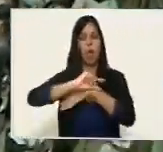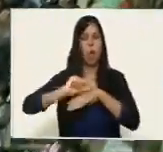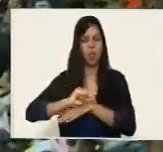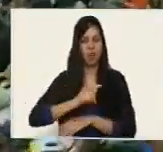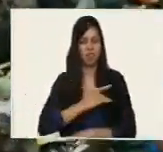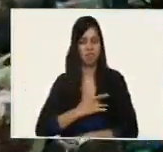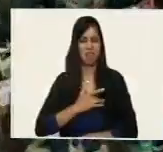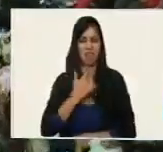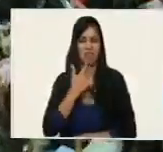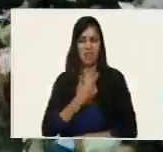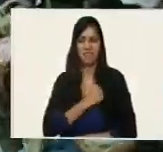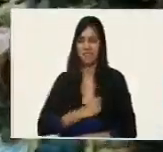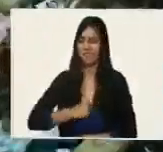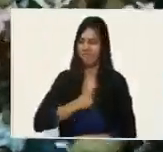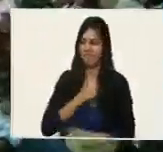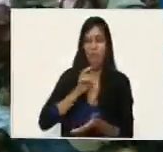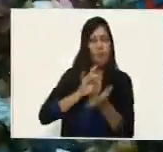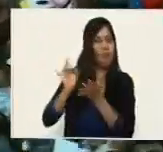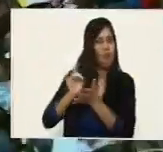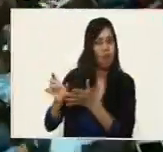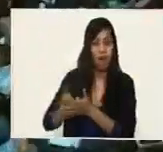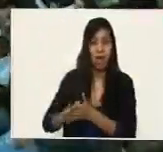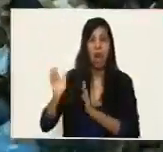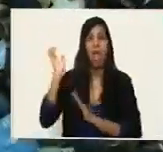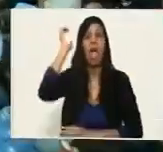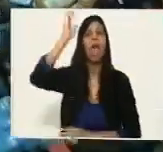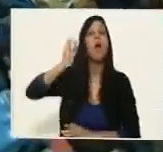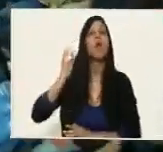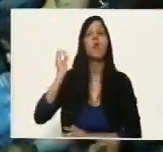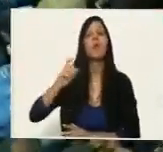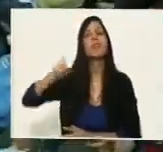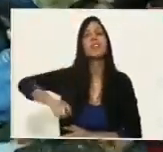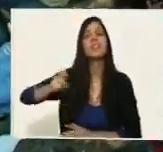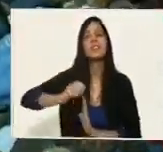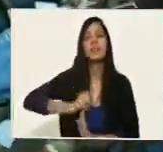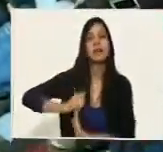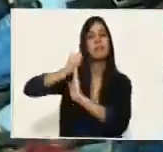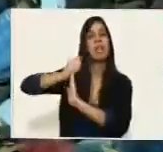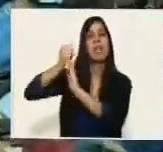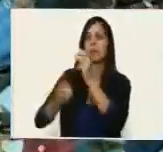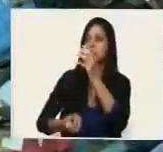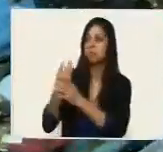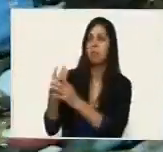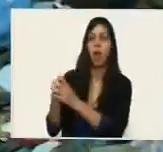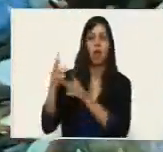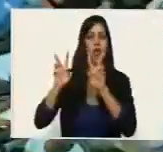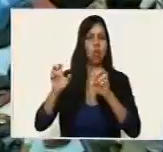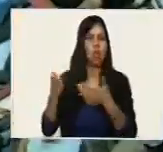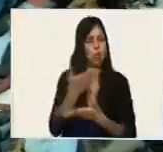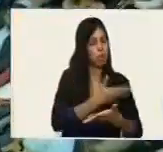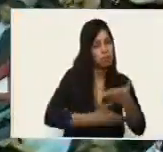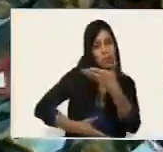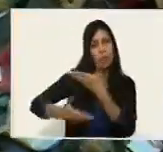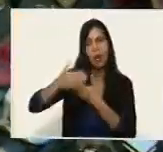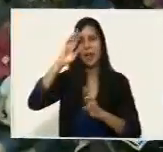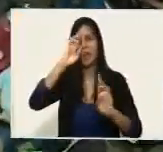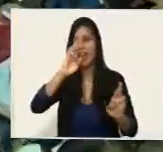Europa merece un nuevo liderazgo, merece una concepción distinta de la cooperación y el